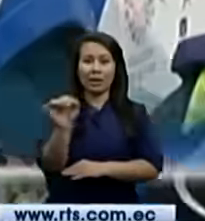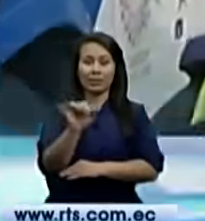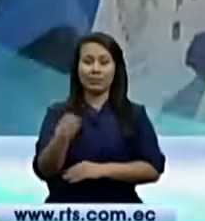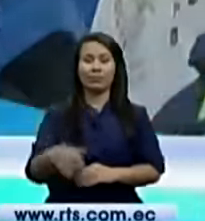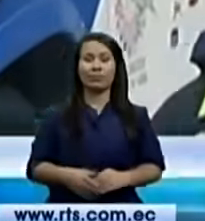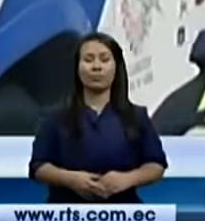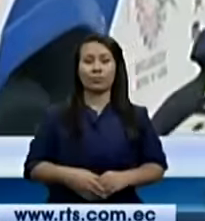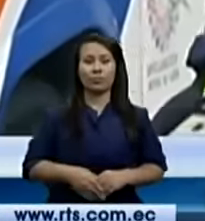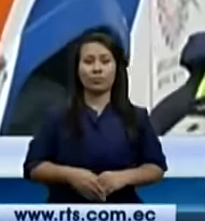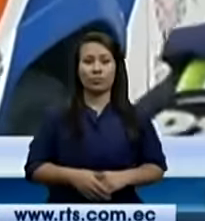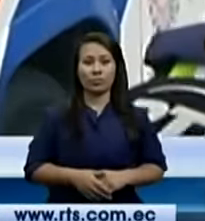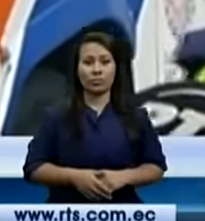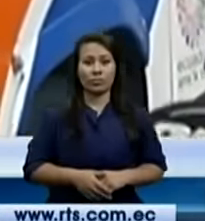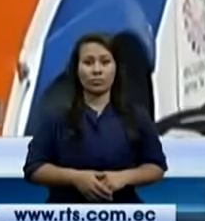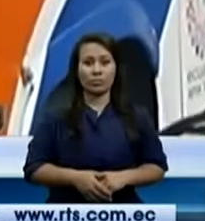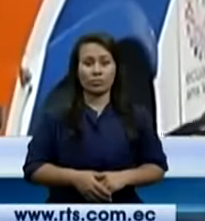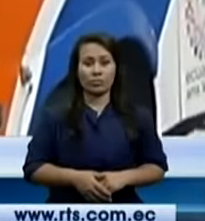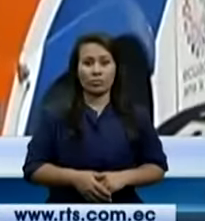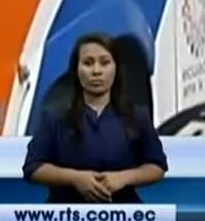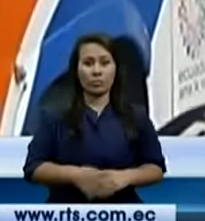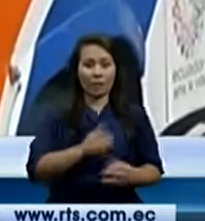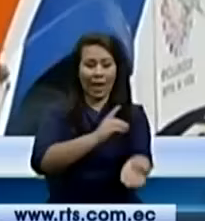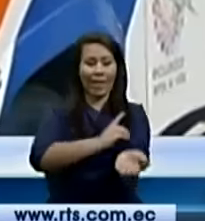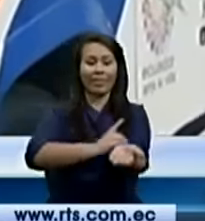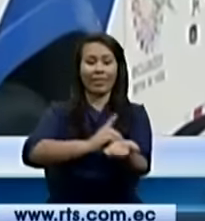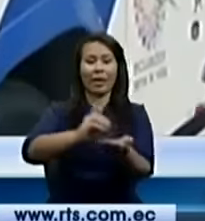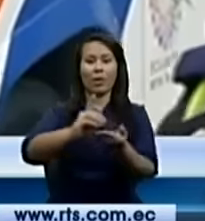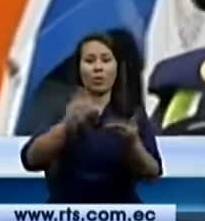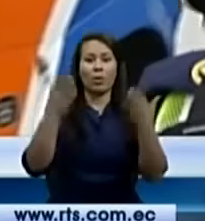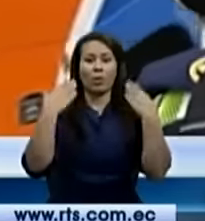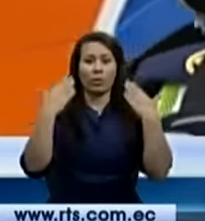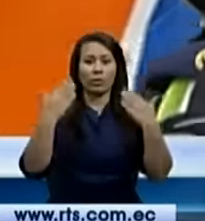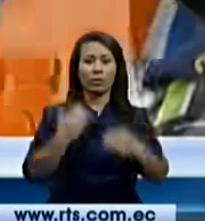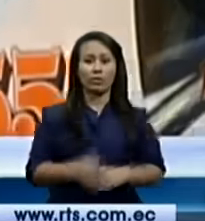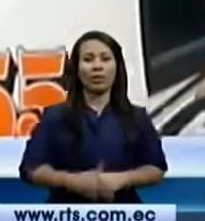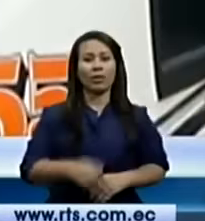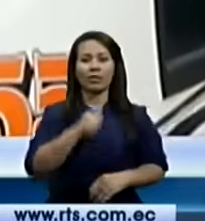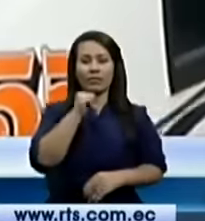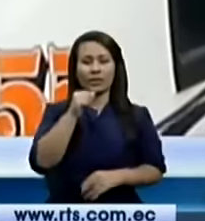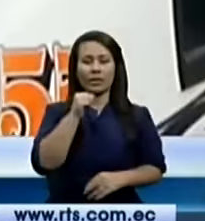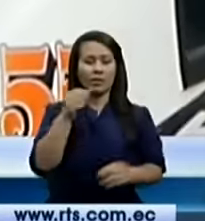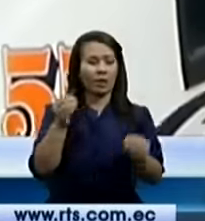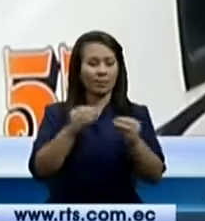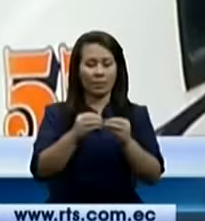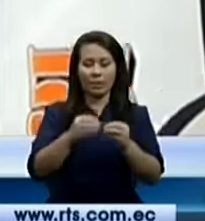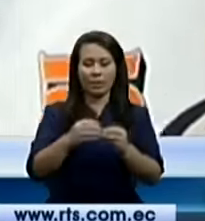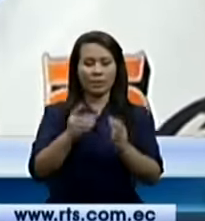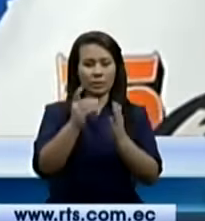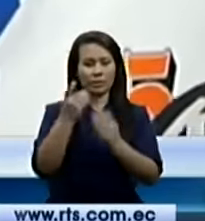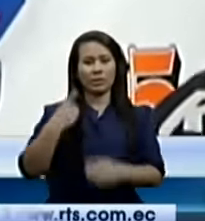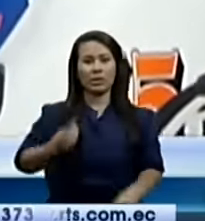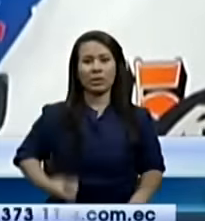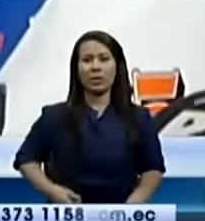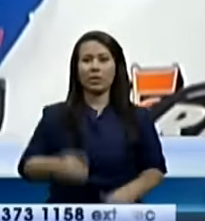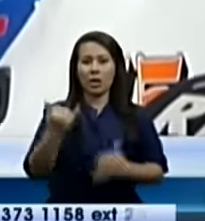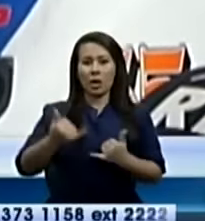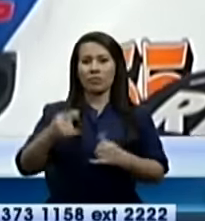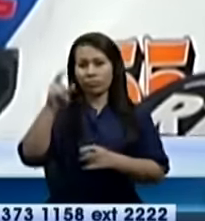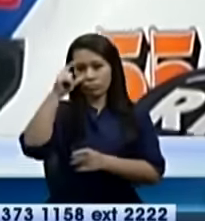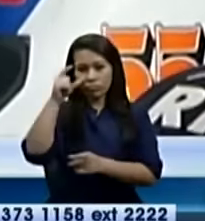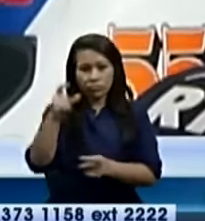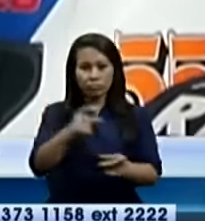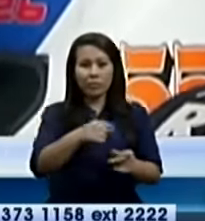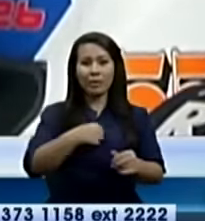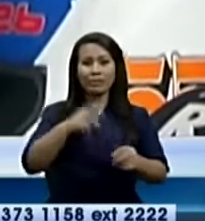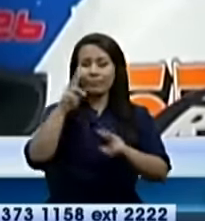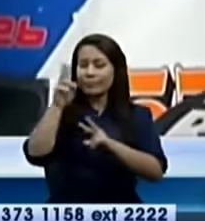sentido lo que es Daule Guayaquil, pero no tenemos más referencias. Posterior a las respectivas investigaciones por parte de los peritos de accidentes de